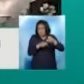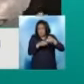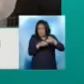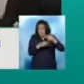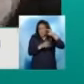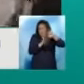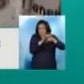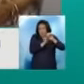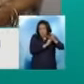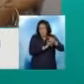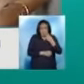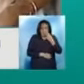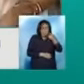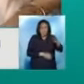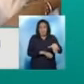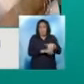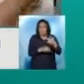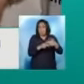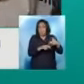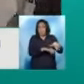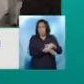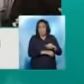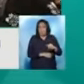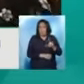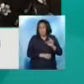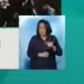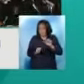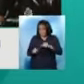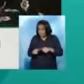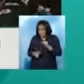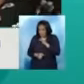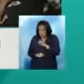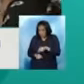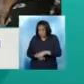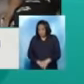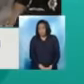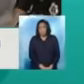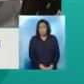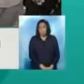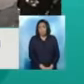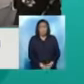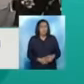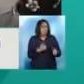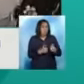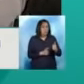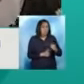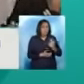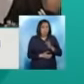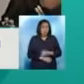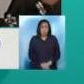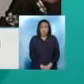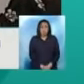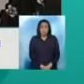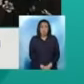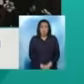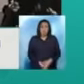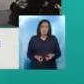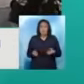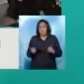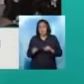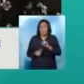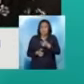previo de lo que vamos a poder ver entonces en Avenida del Arco. ¿Se animarán o no se animarán a cantarnos algo? A ver, ¿cuál? ¿Qué quieres cantar? Y así cuando una chica